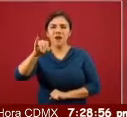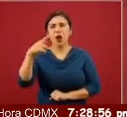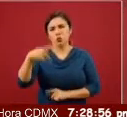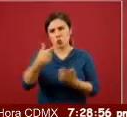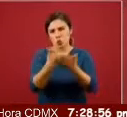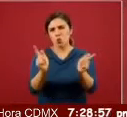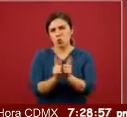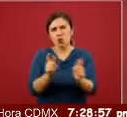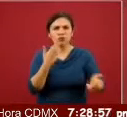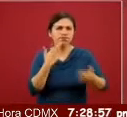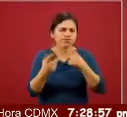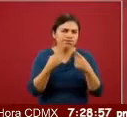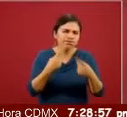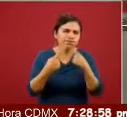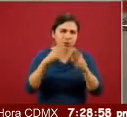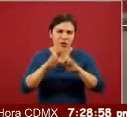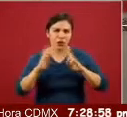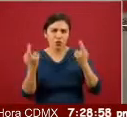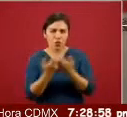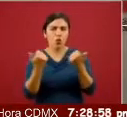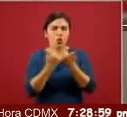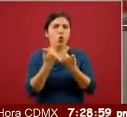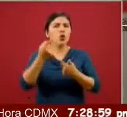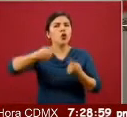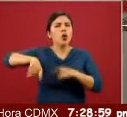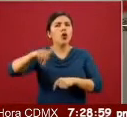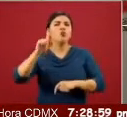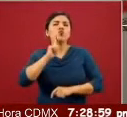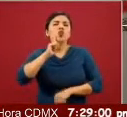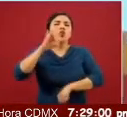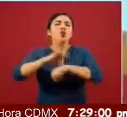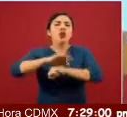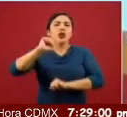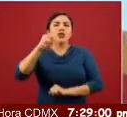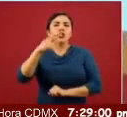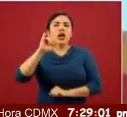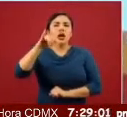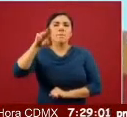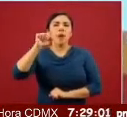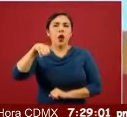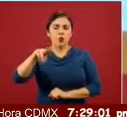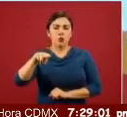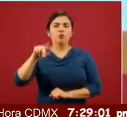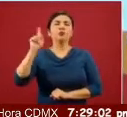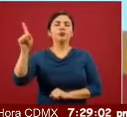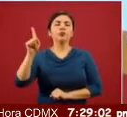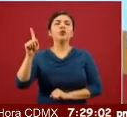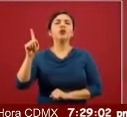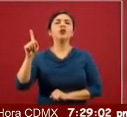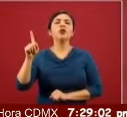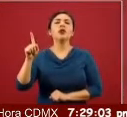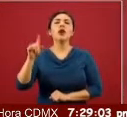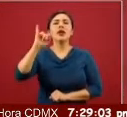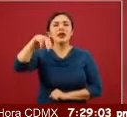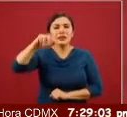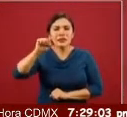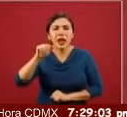y también colegas de la oficina de la doctora Sheinbaum, la Organización Panamericana de la Salud, el